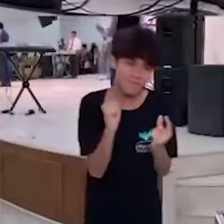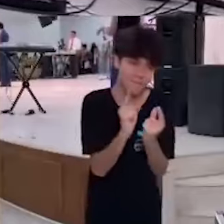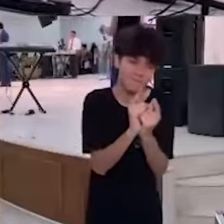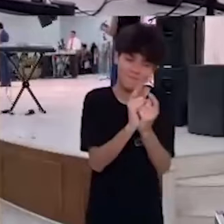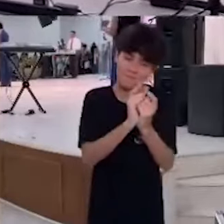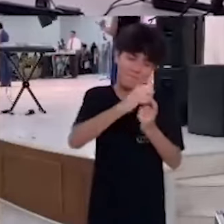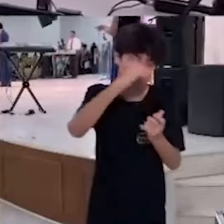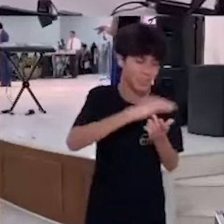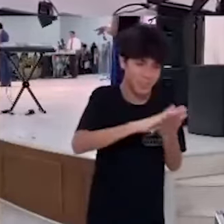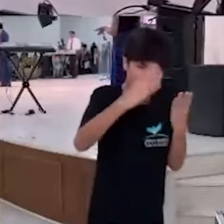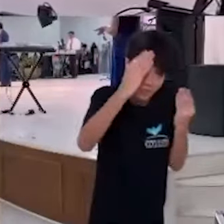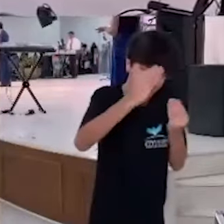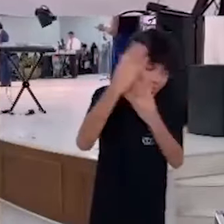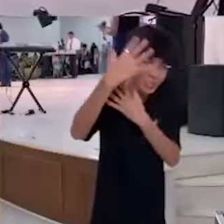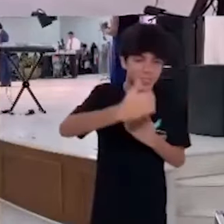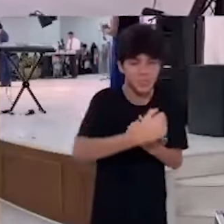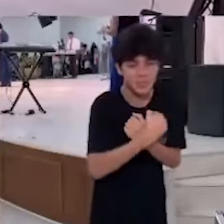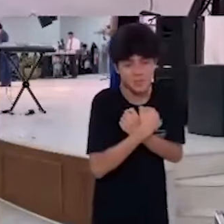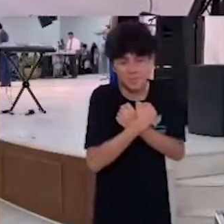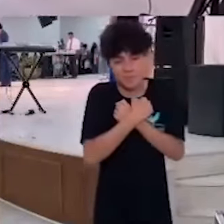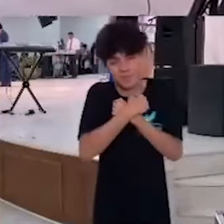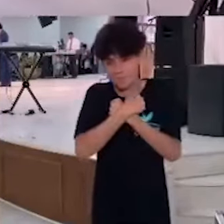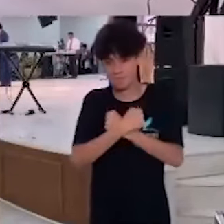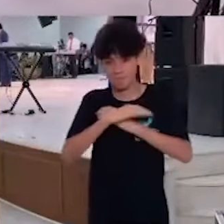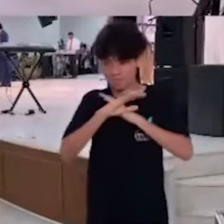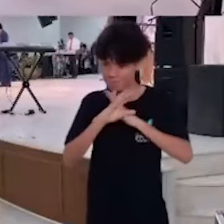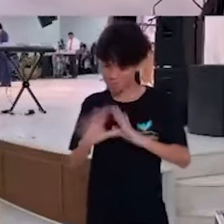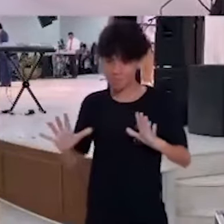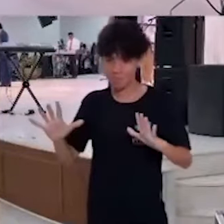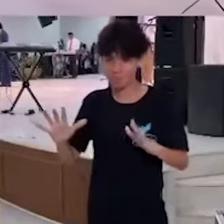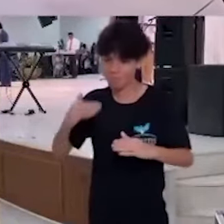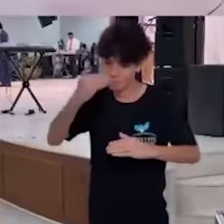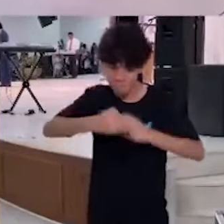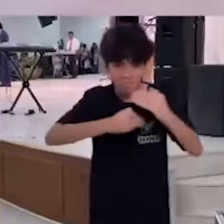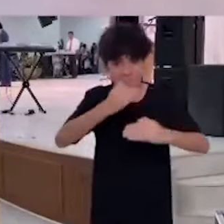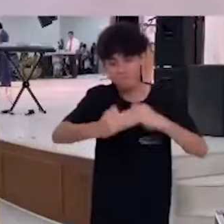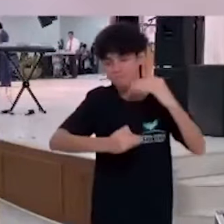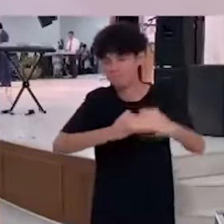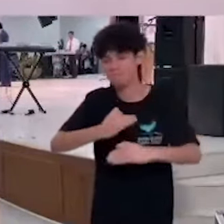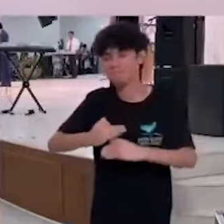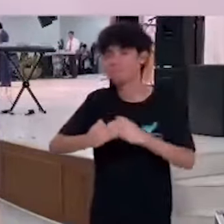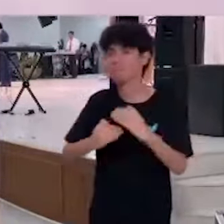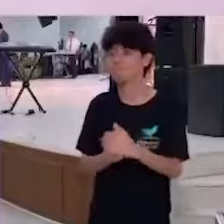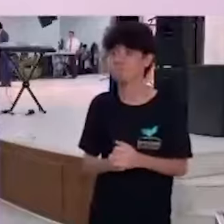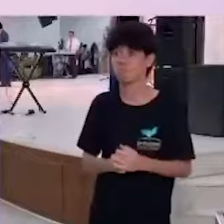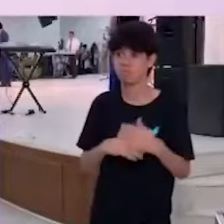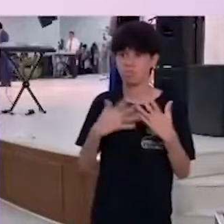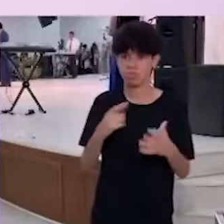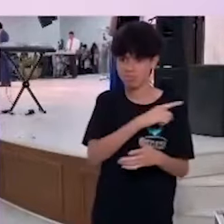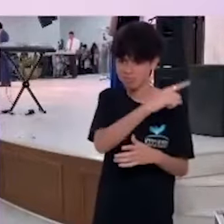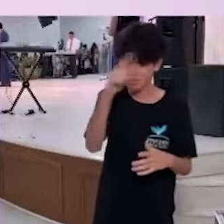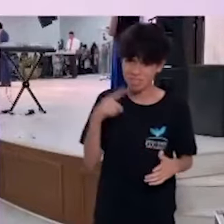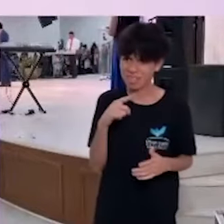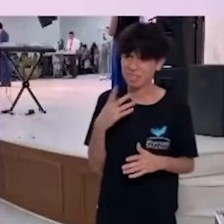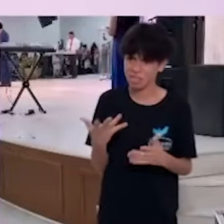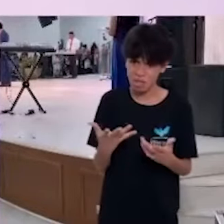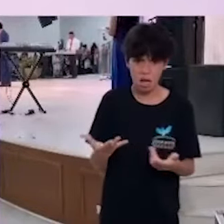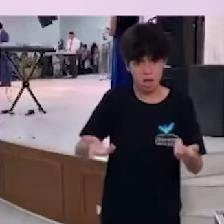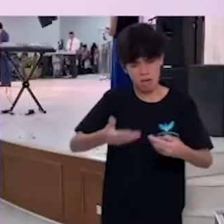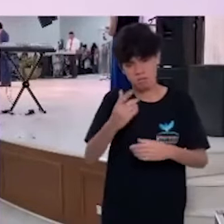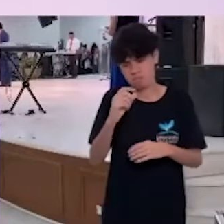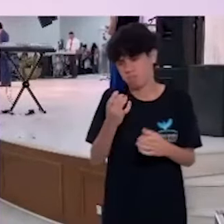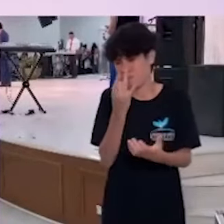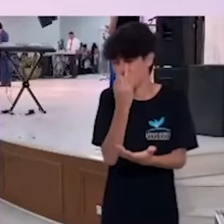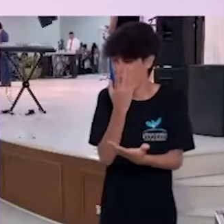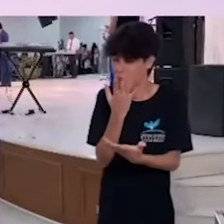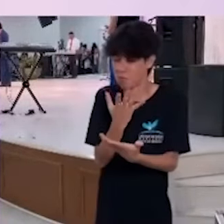poder ministrarte con la cabeza en alto, sabiendo que estamos representando no solo un ministerio, Señor,